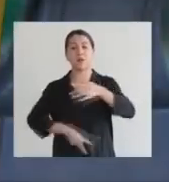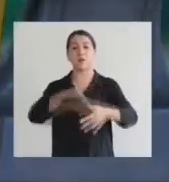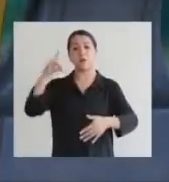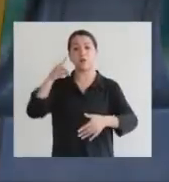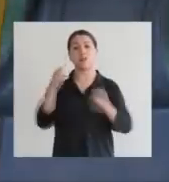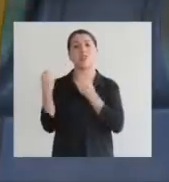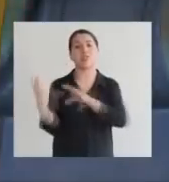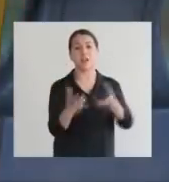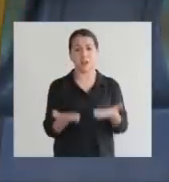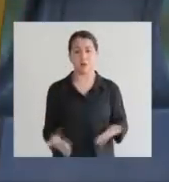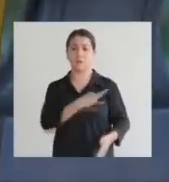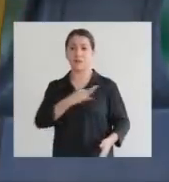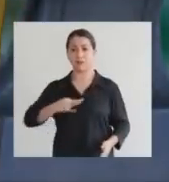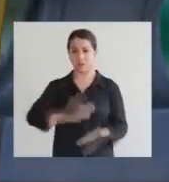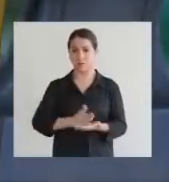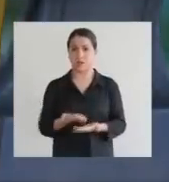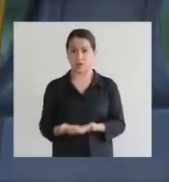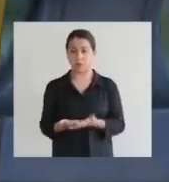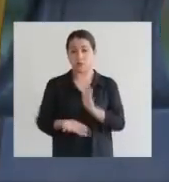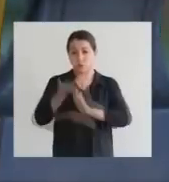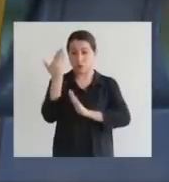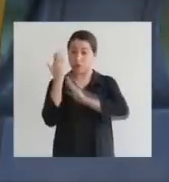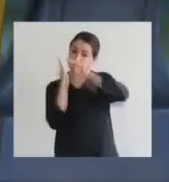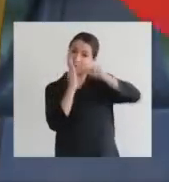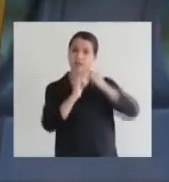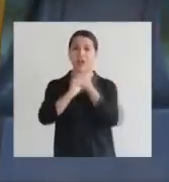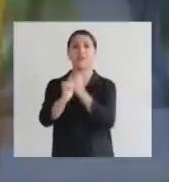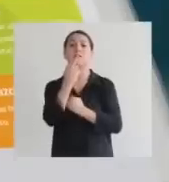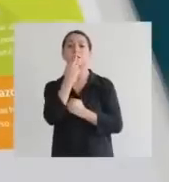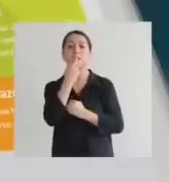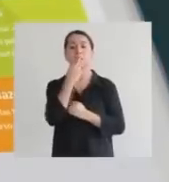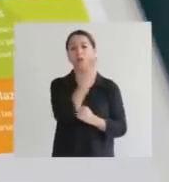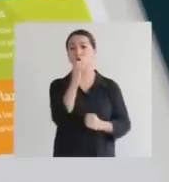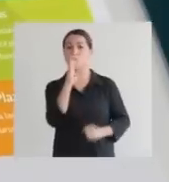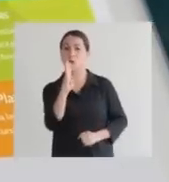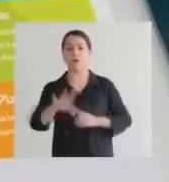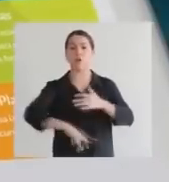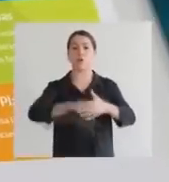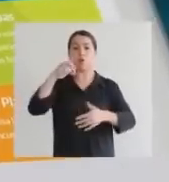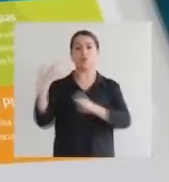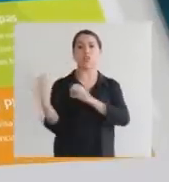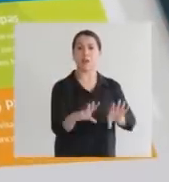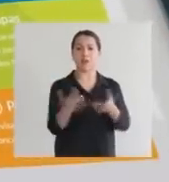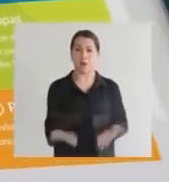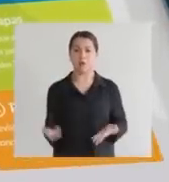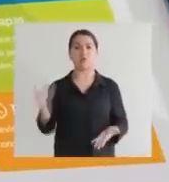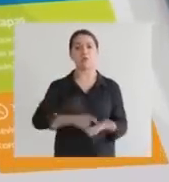en el concurso Déjalo Ahora del Ministerio de Salud, subiendo tu obra anti-tabaco en el sitio web